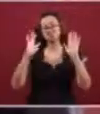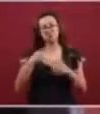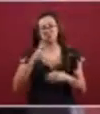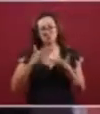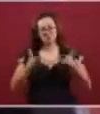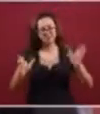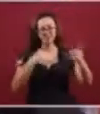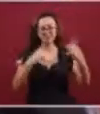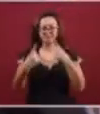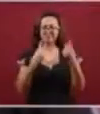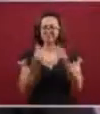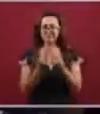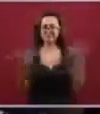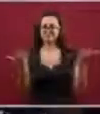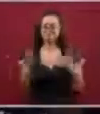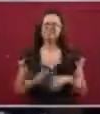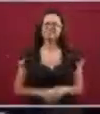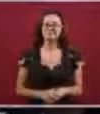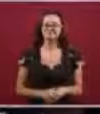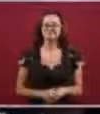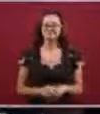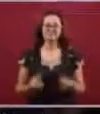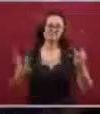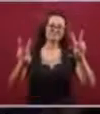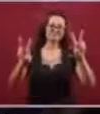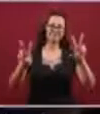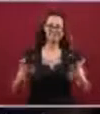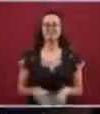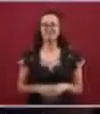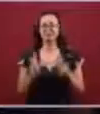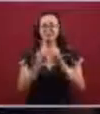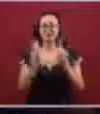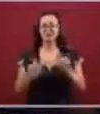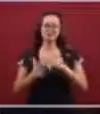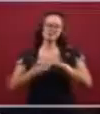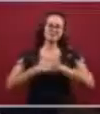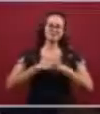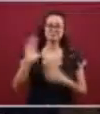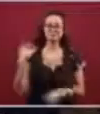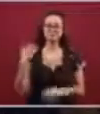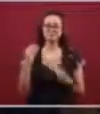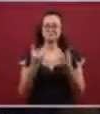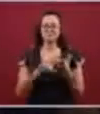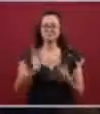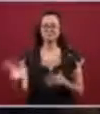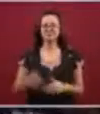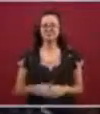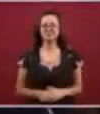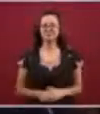diálogo, por supuesto. ¿Vale? Amor y paz para todos, compañeros. Muchas gracias.